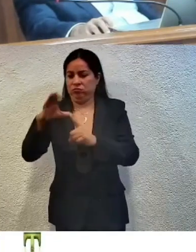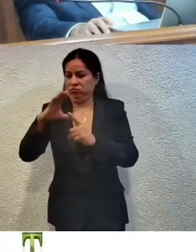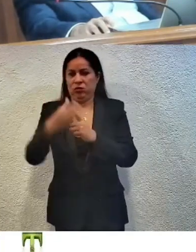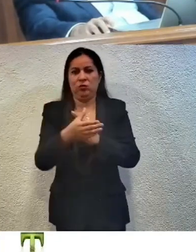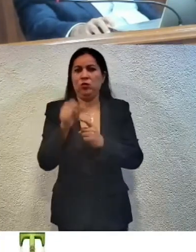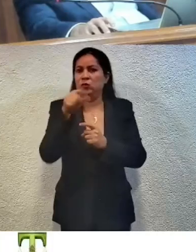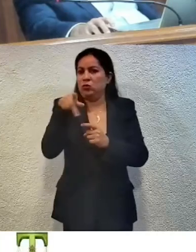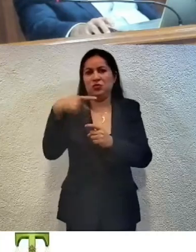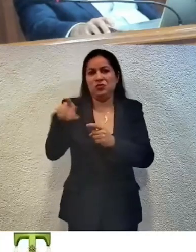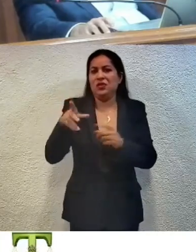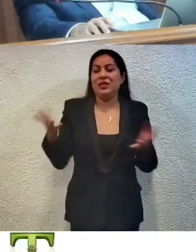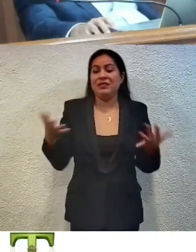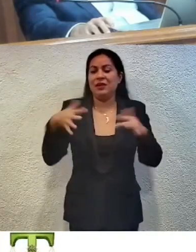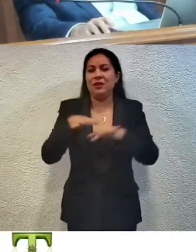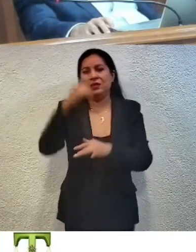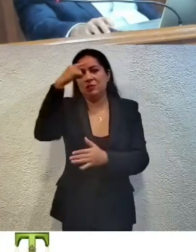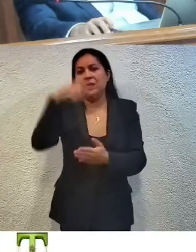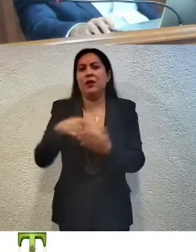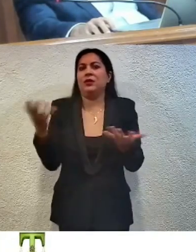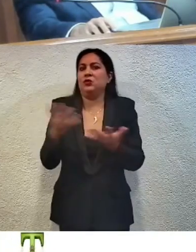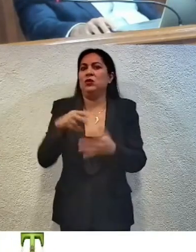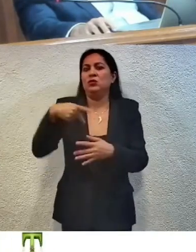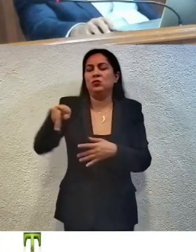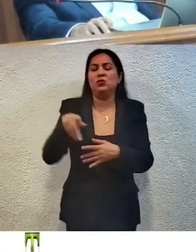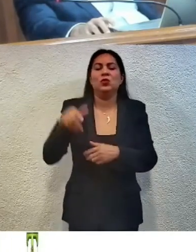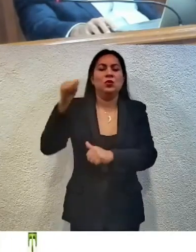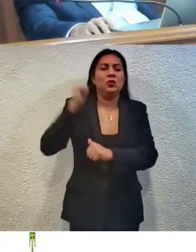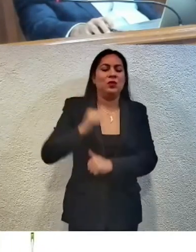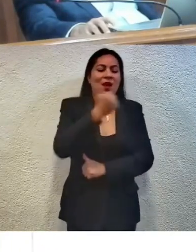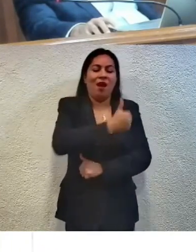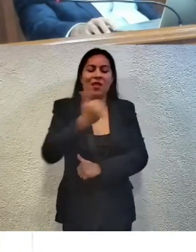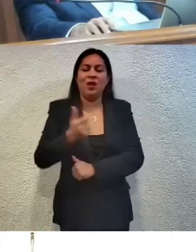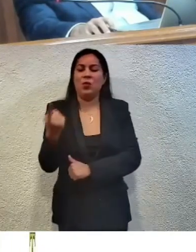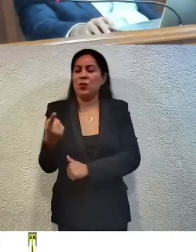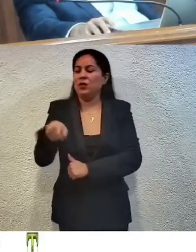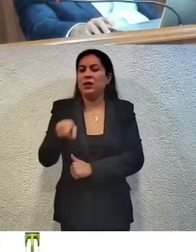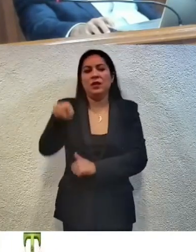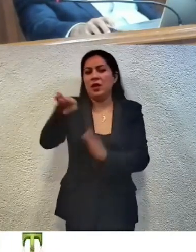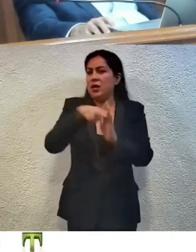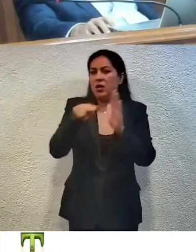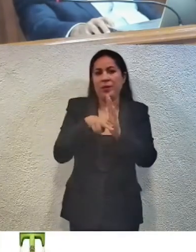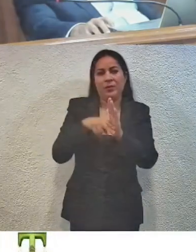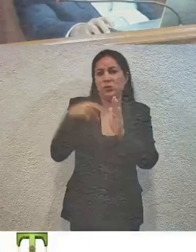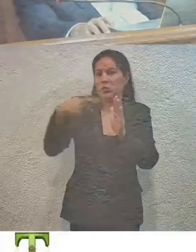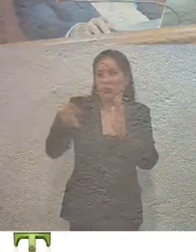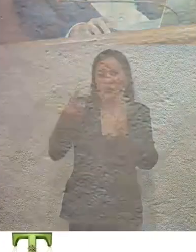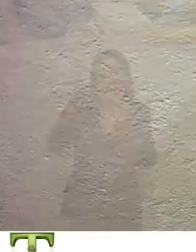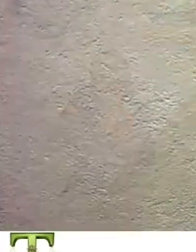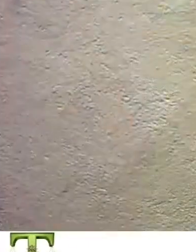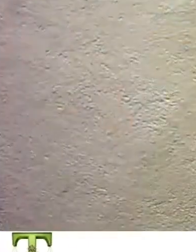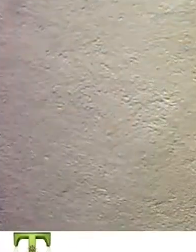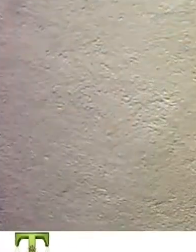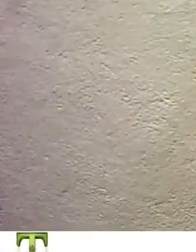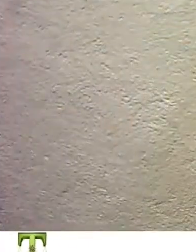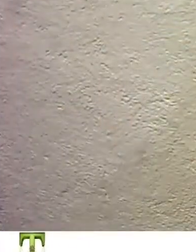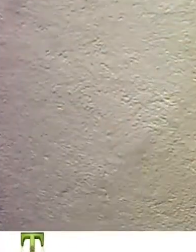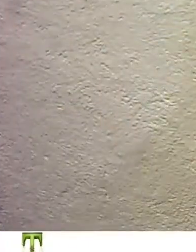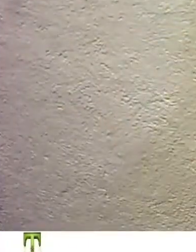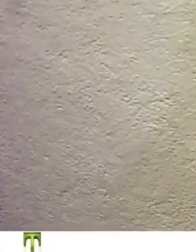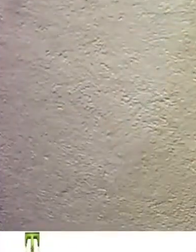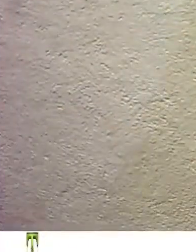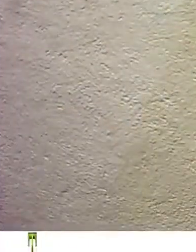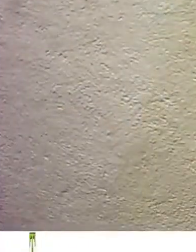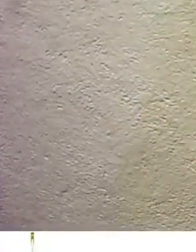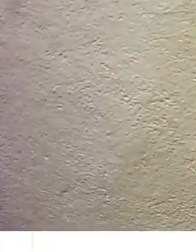conducto de sus integrantes para que en el ejercicio de sus facultades y en términos de su normativa interna admita el medio de impugnación